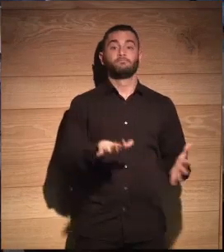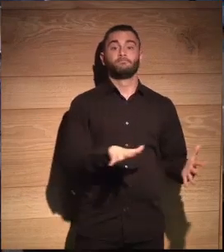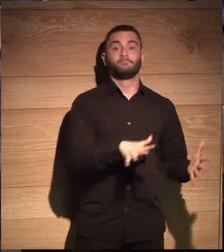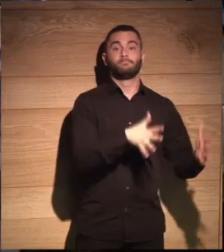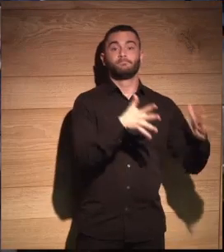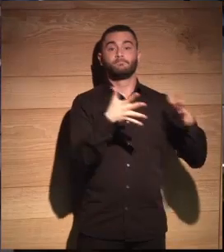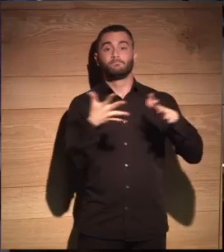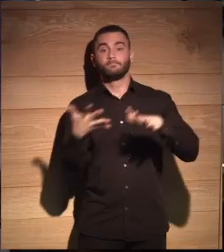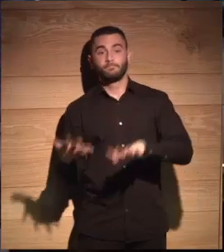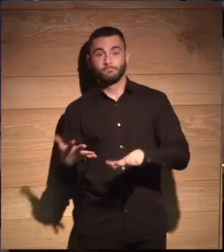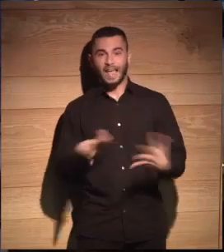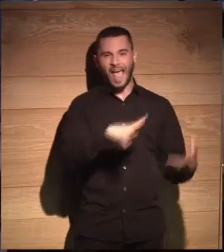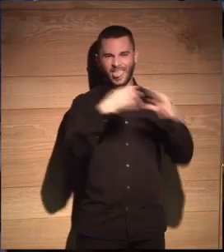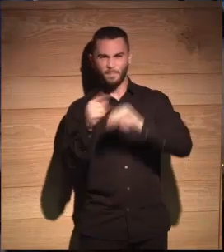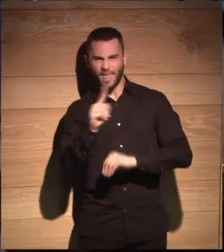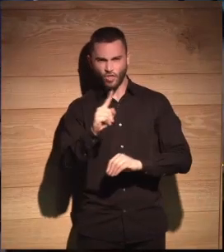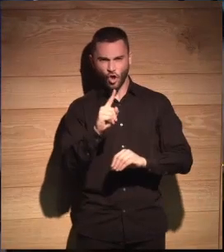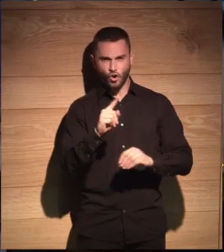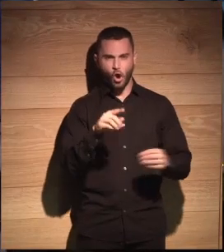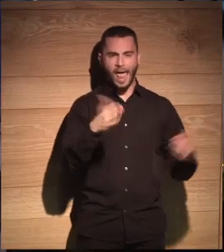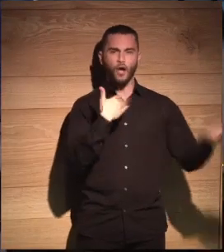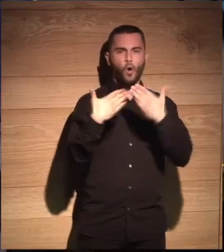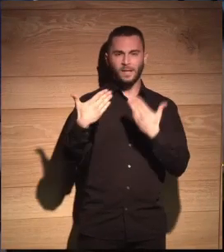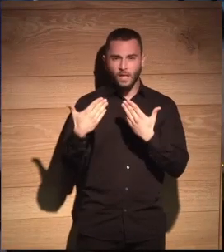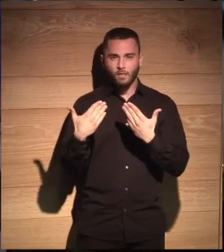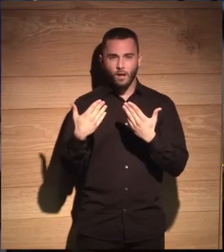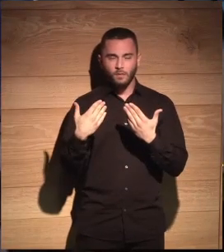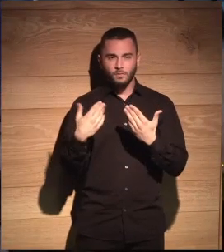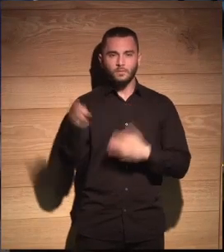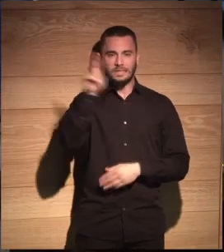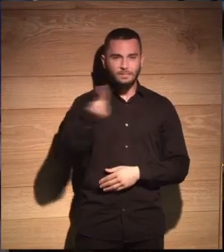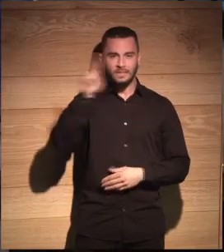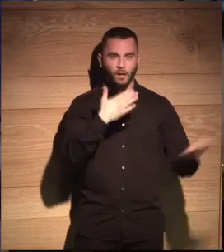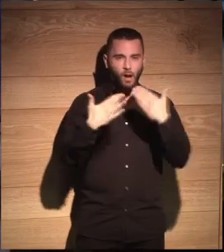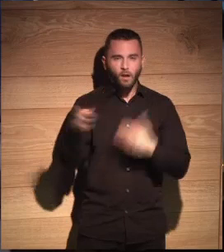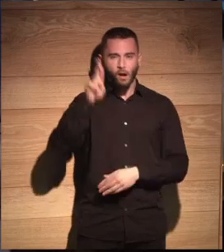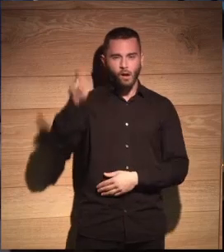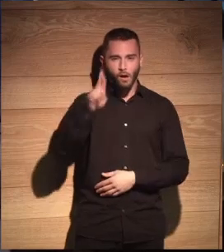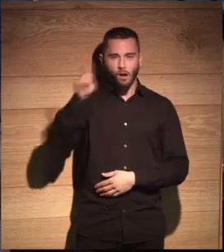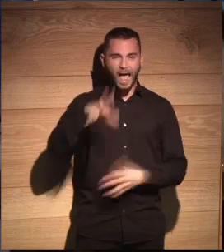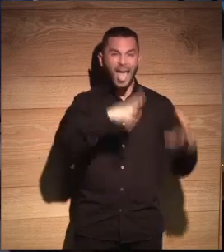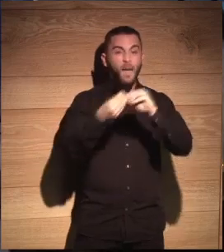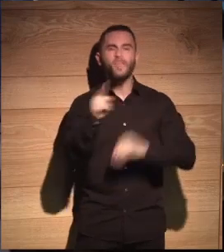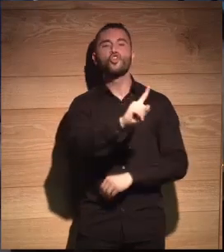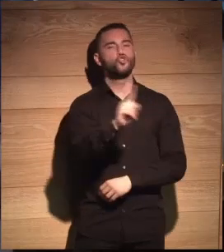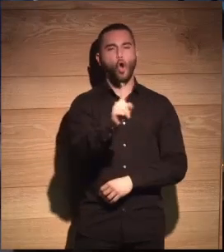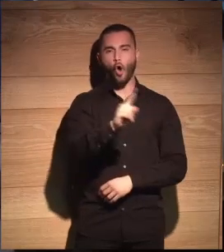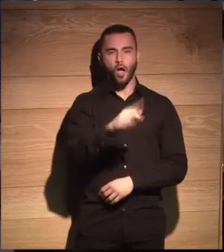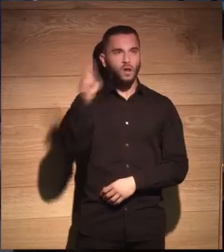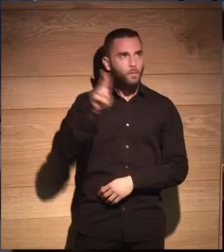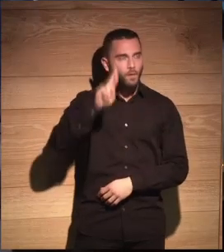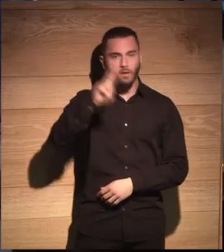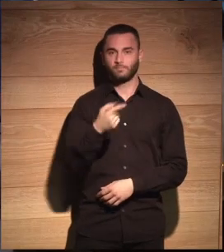como no adaptación, porque insistíamos, ¿no? Salía una y otra vez en la conversación, no es una adaptación, es